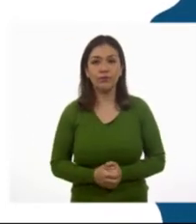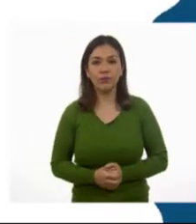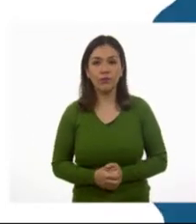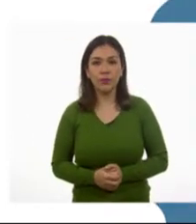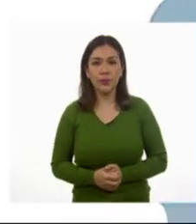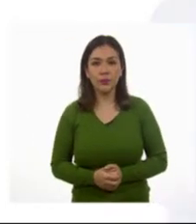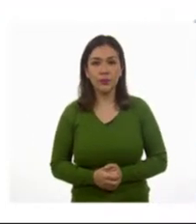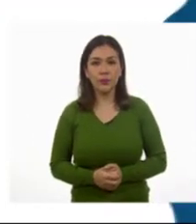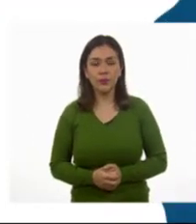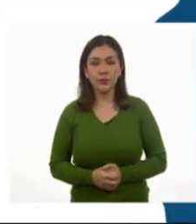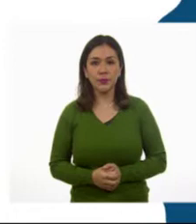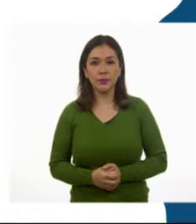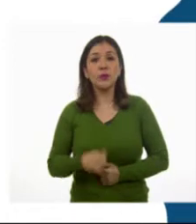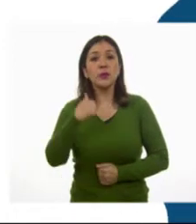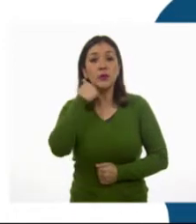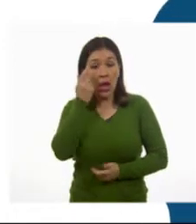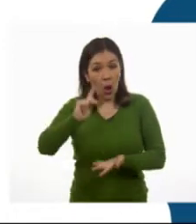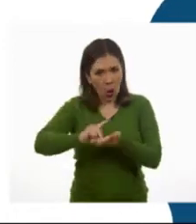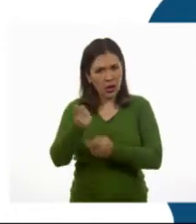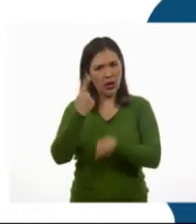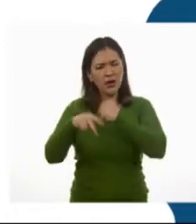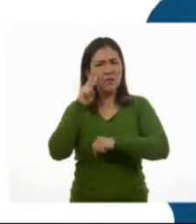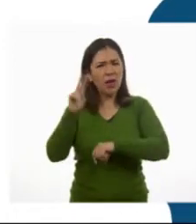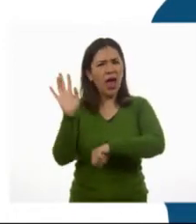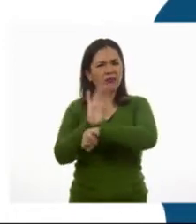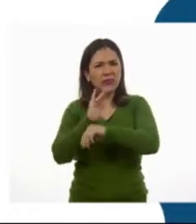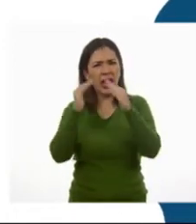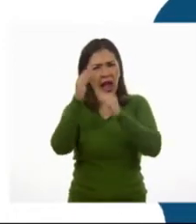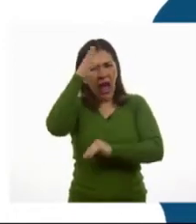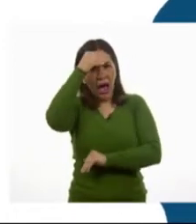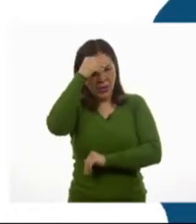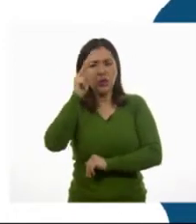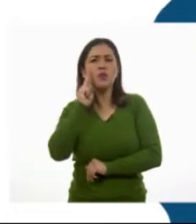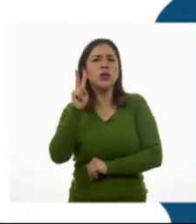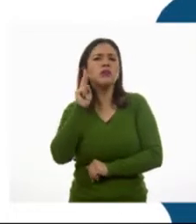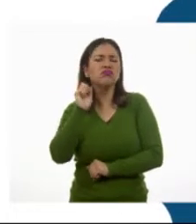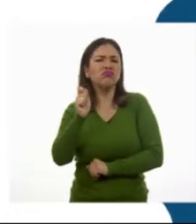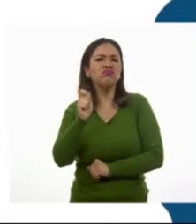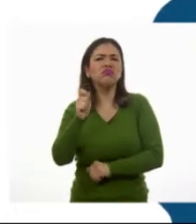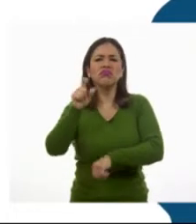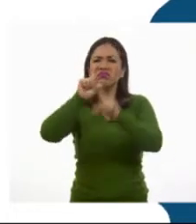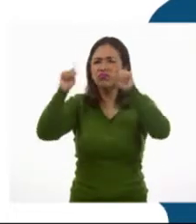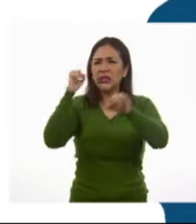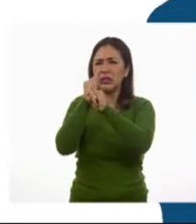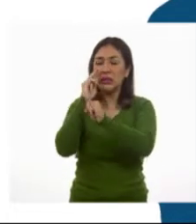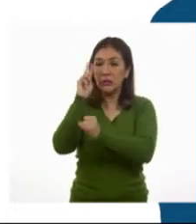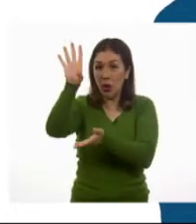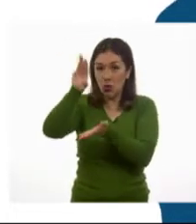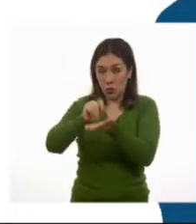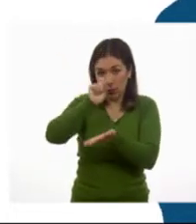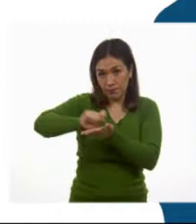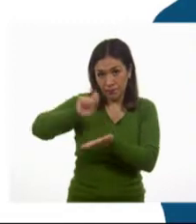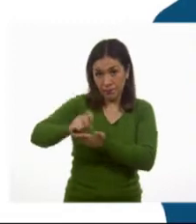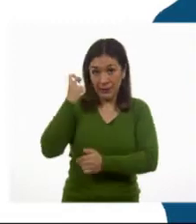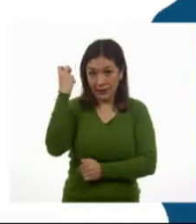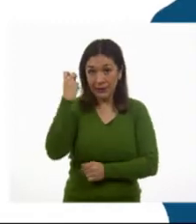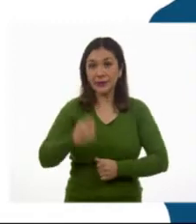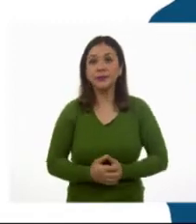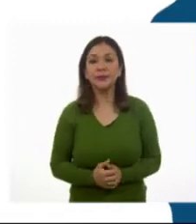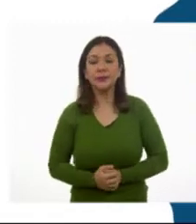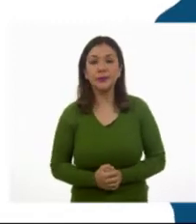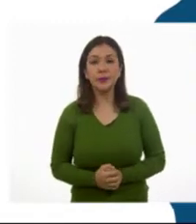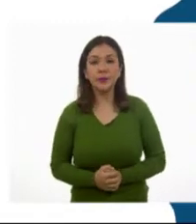conalitech.cep.gob.mx. Si quieres volver a ver los programas de Aprende en Casa, los puedes encontrar en la siguiente liga: